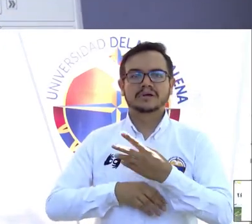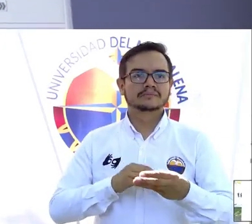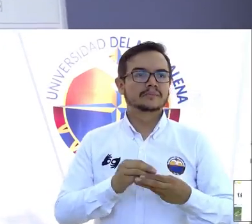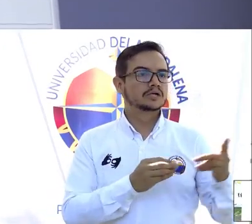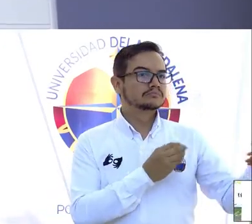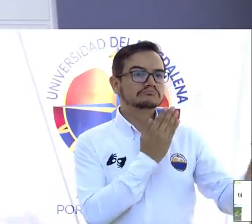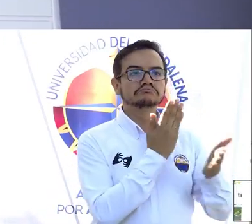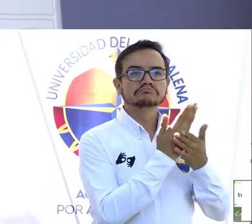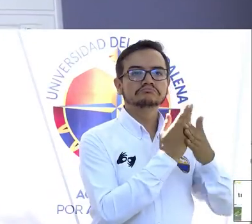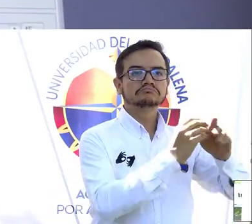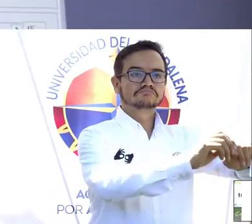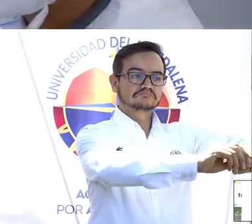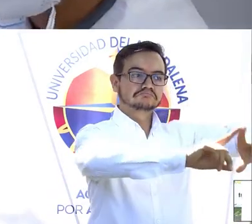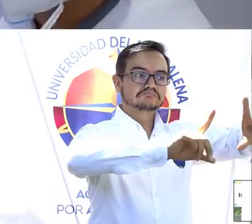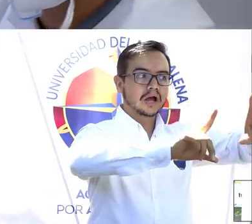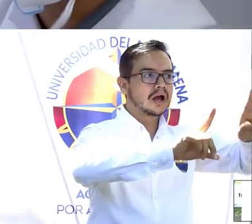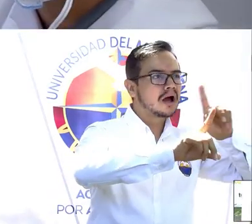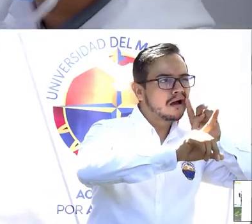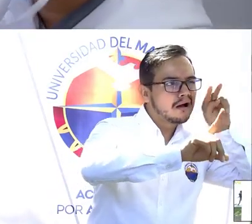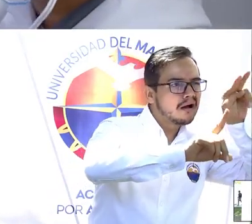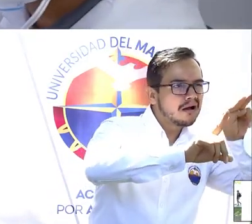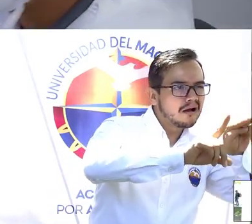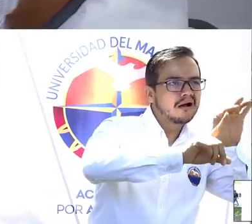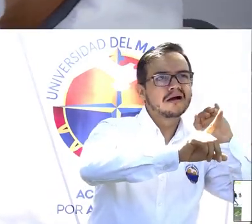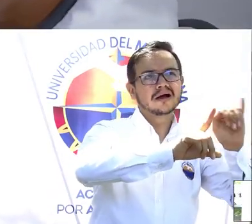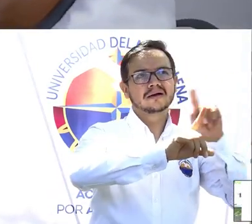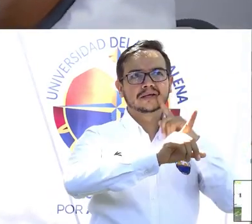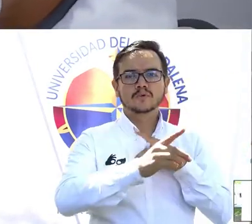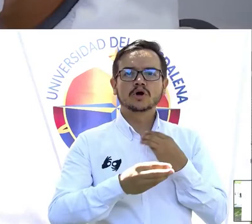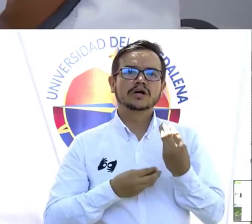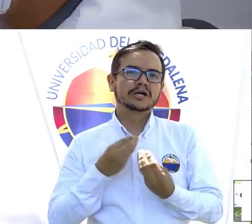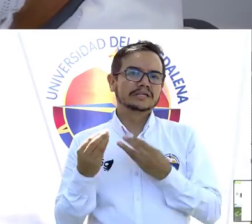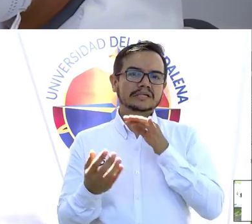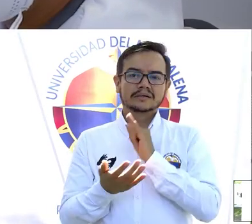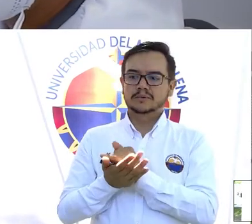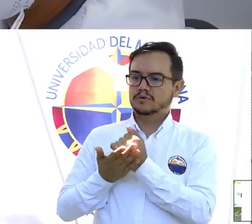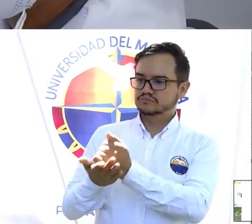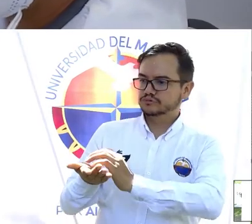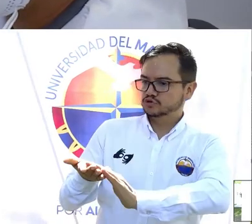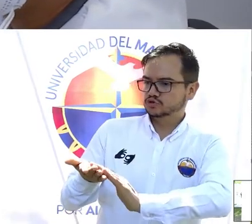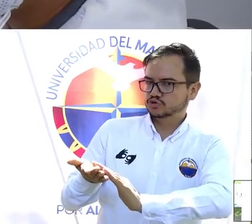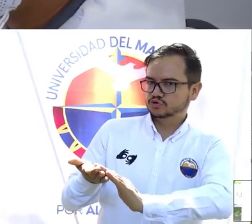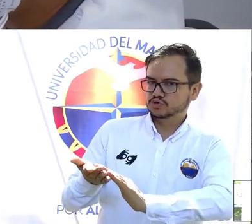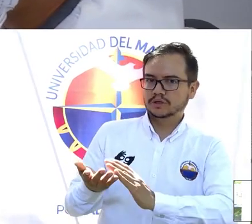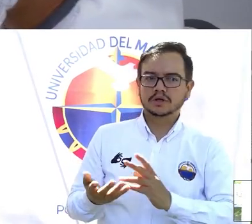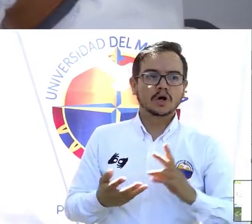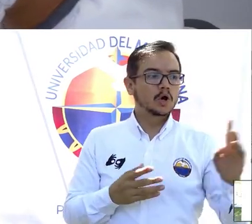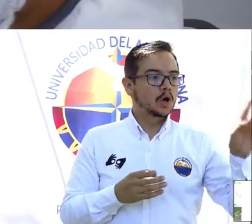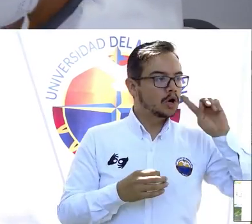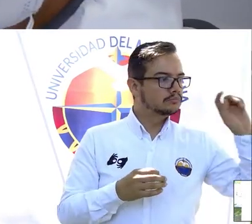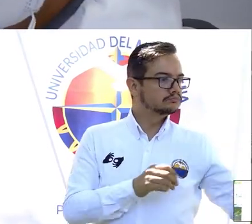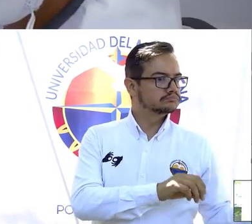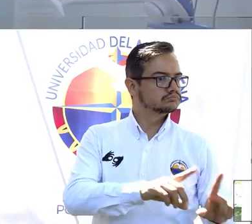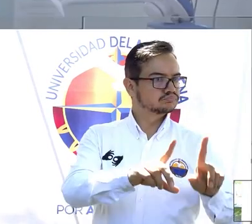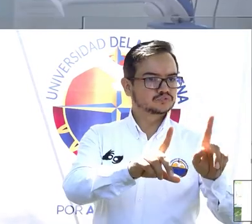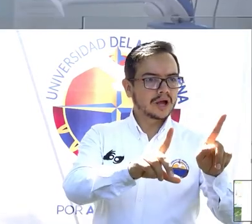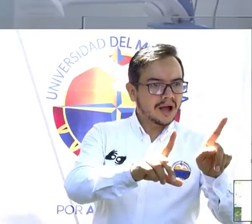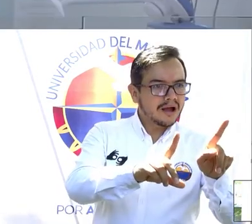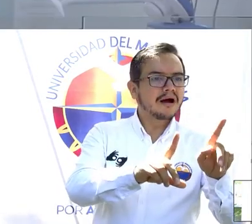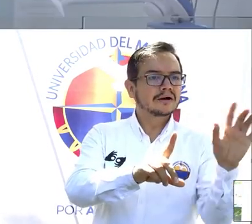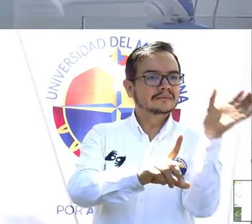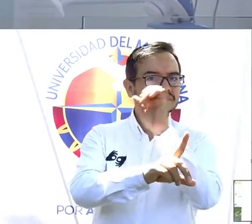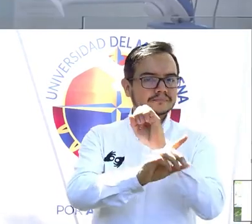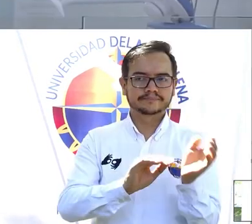inmediatamente al computador para ser enviada a un sistema electrónico por medio de email. El